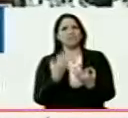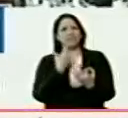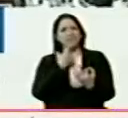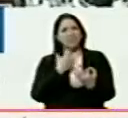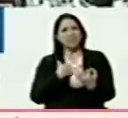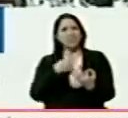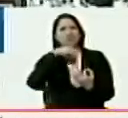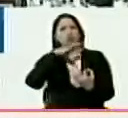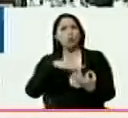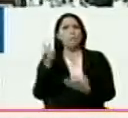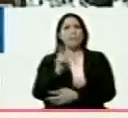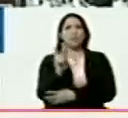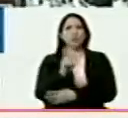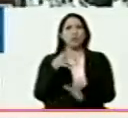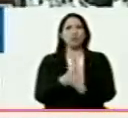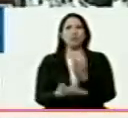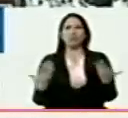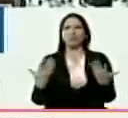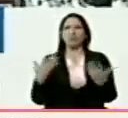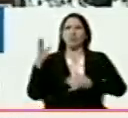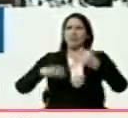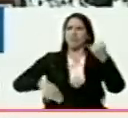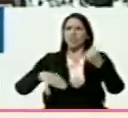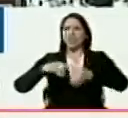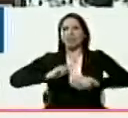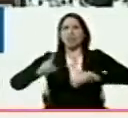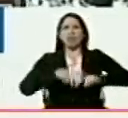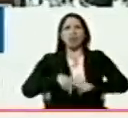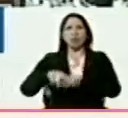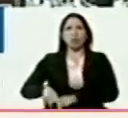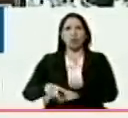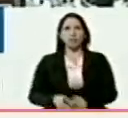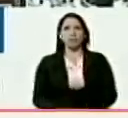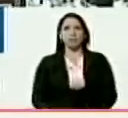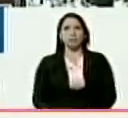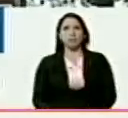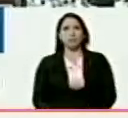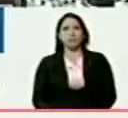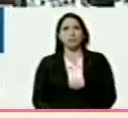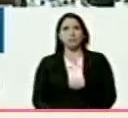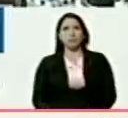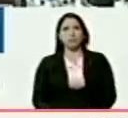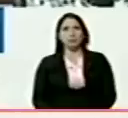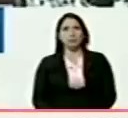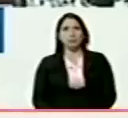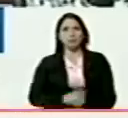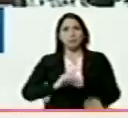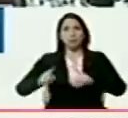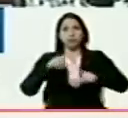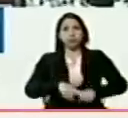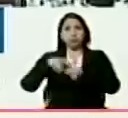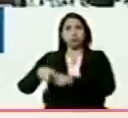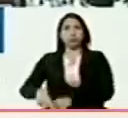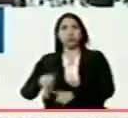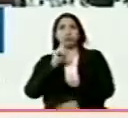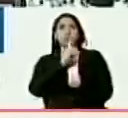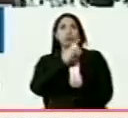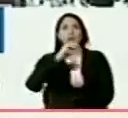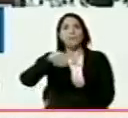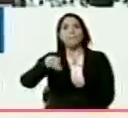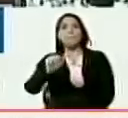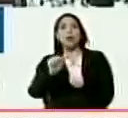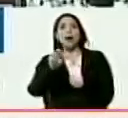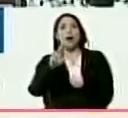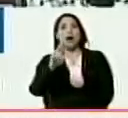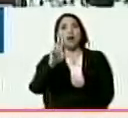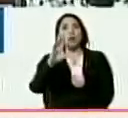la historia en Venezuela como el fin de la dictadura. De un dictador que había en Venezuela, se llama Marcos Pérez Jiménez,